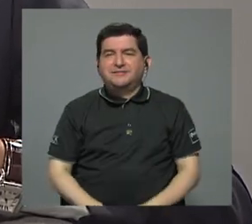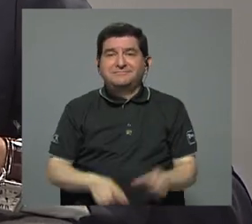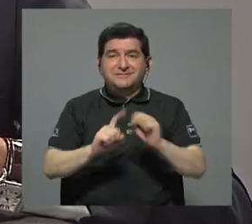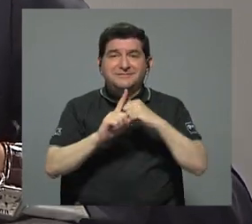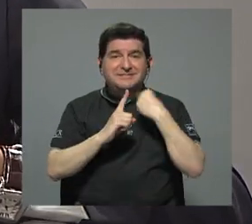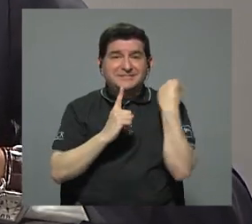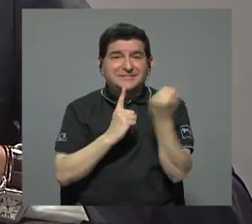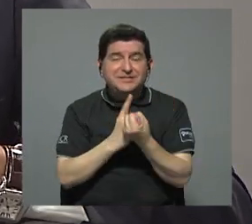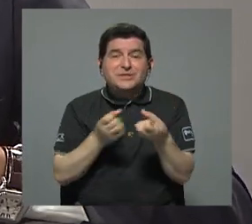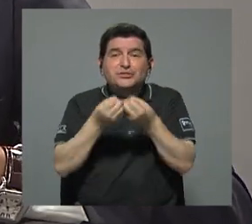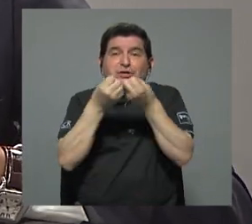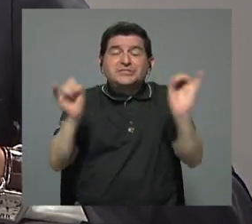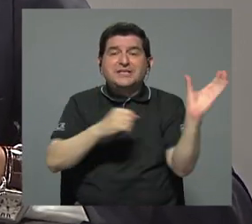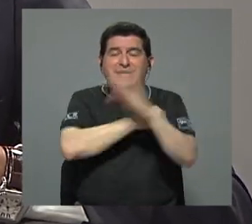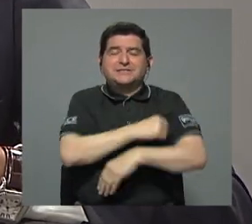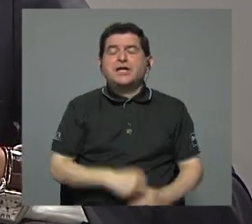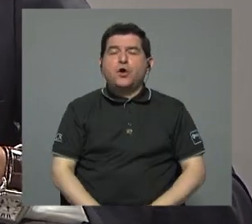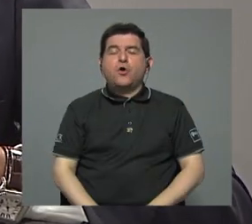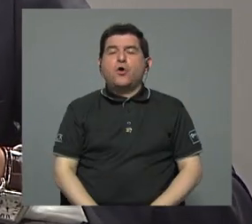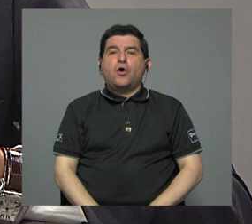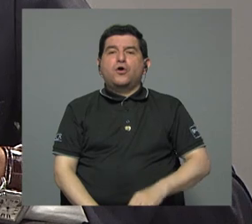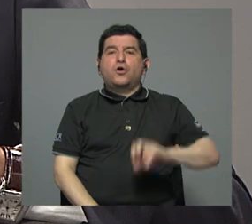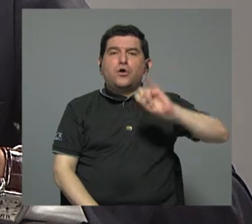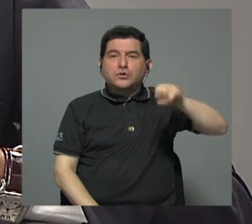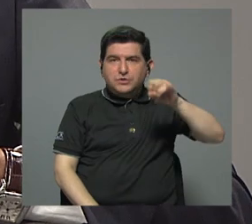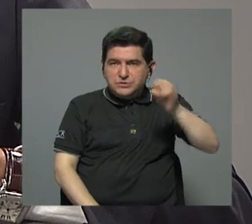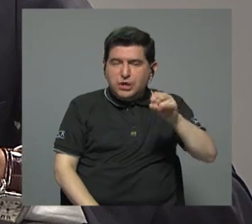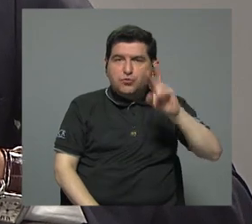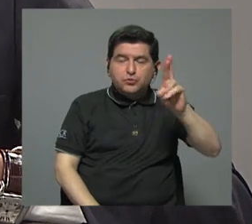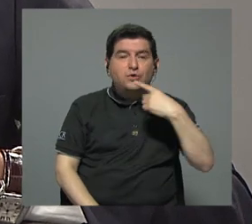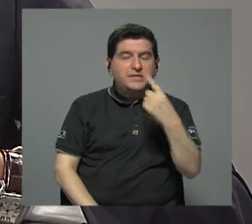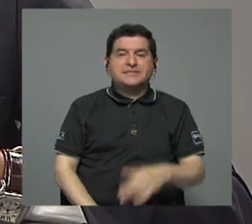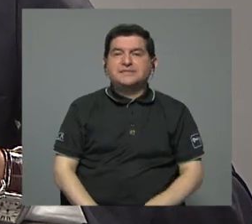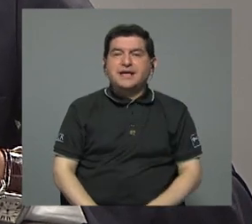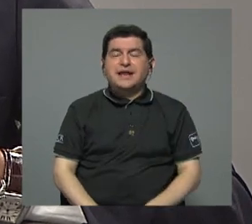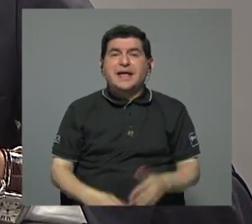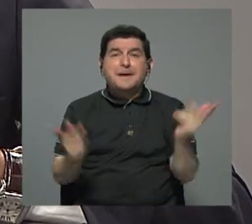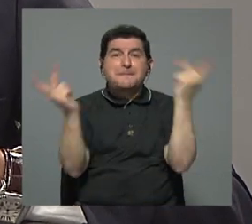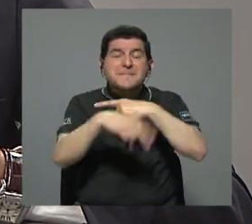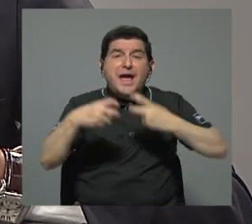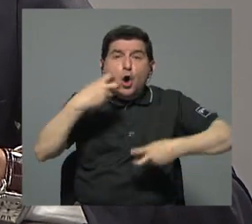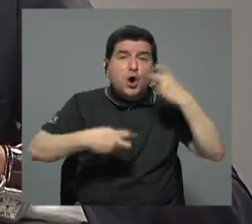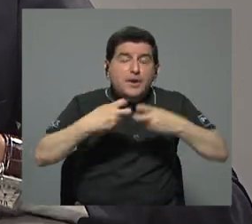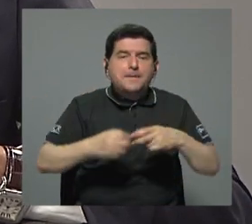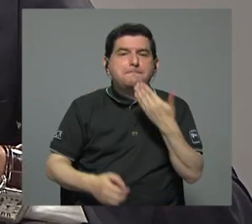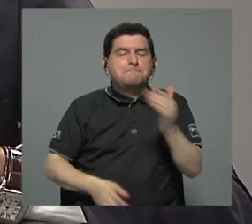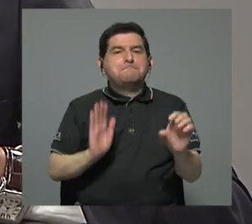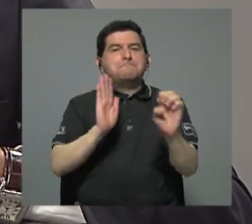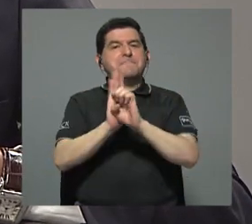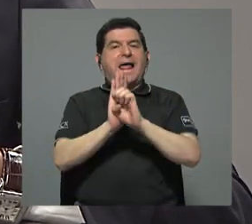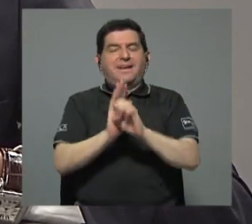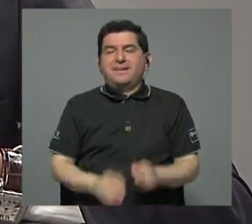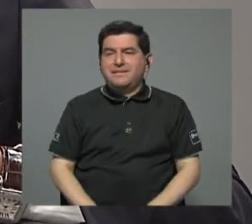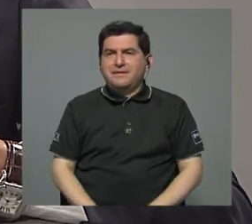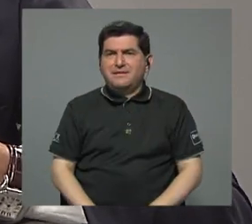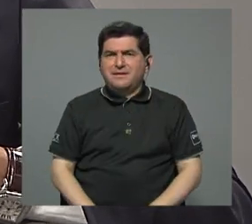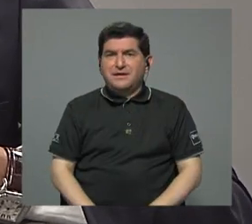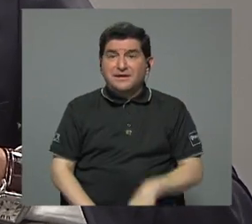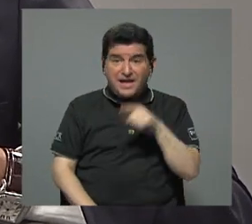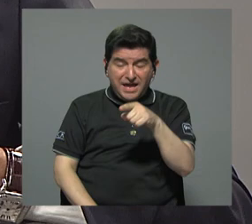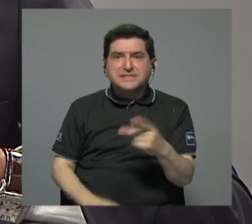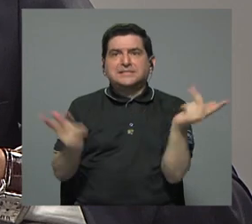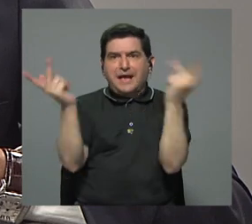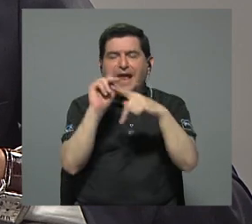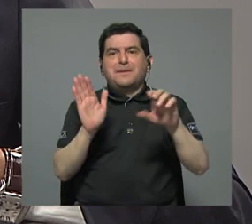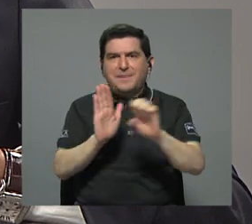decía rousseau que no hay peor crimen que los malos ejemplos y entonces la impunidad no puede ser un peor ejemplo